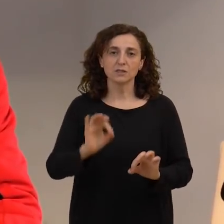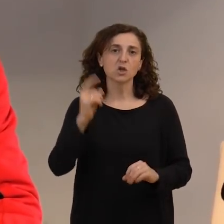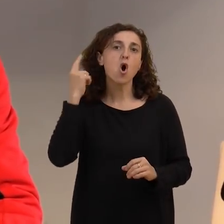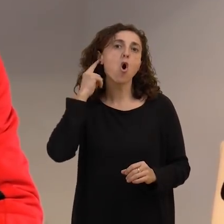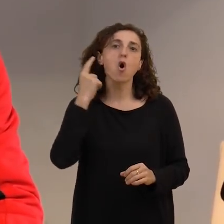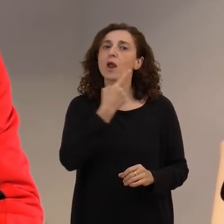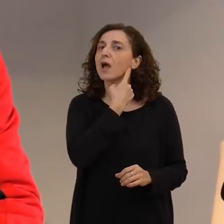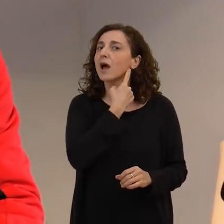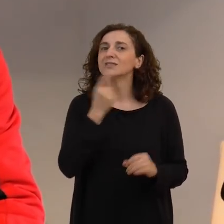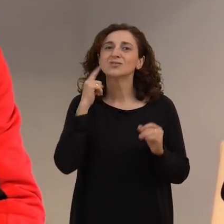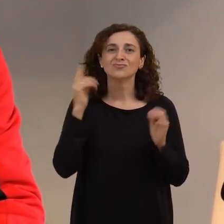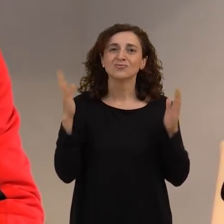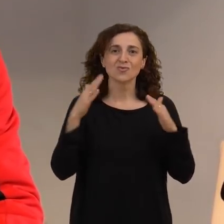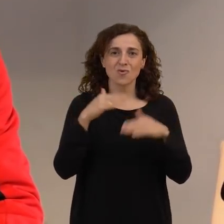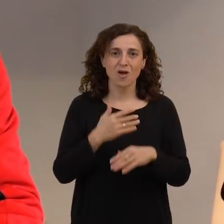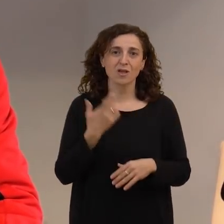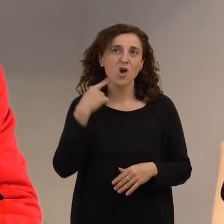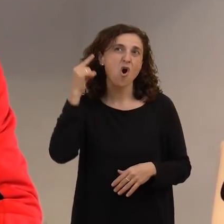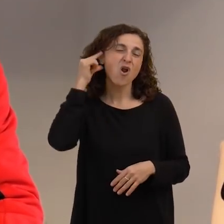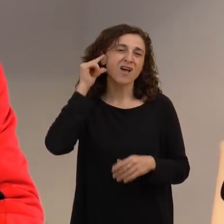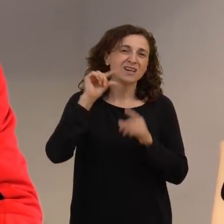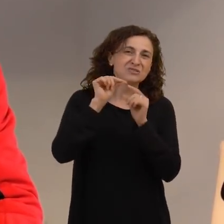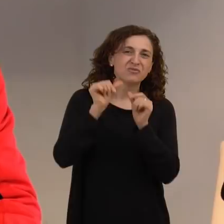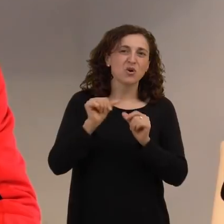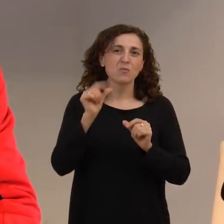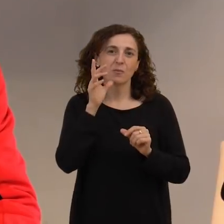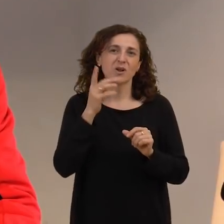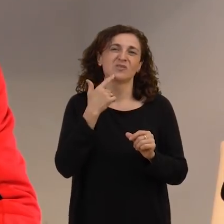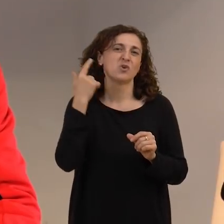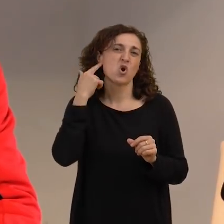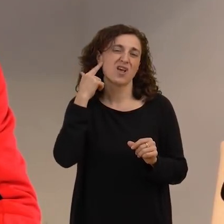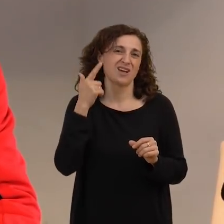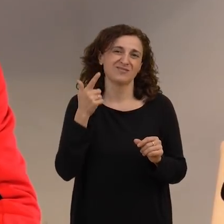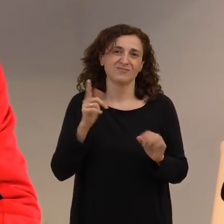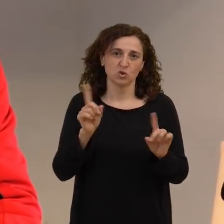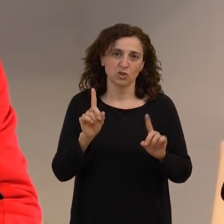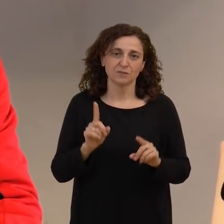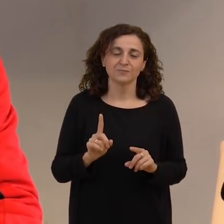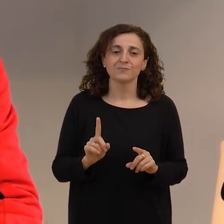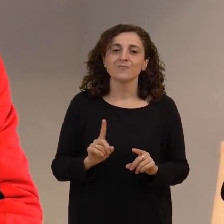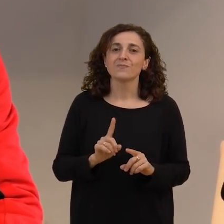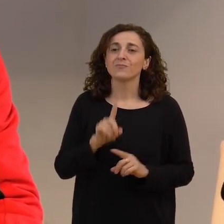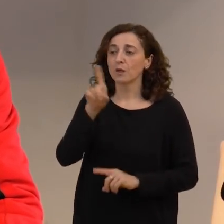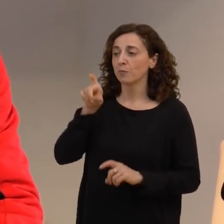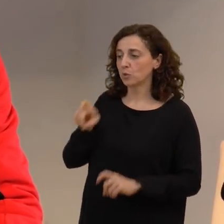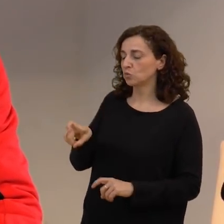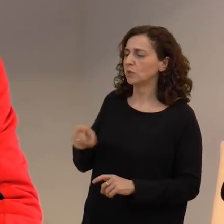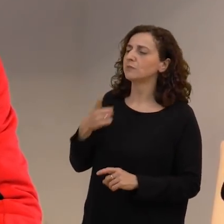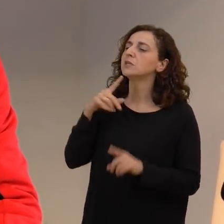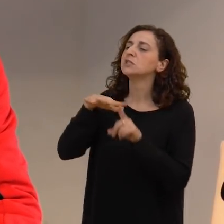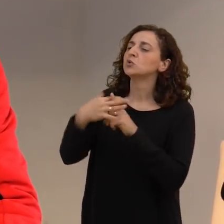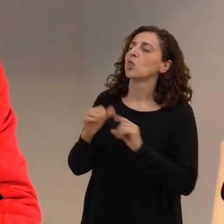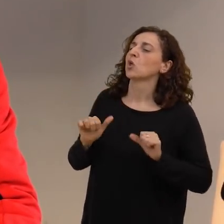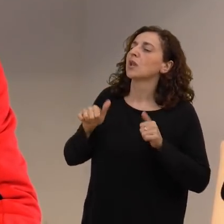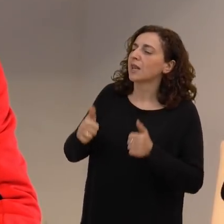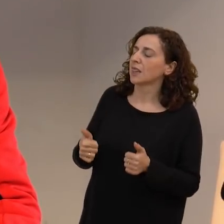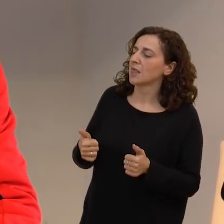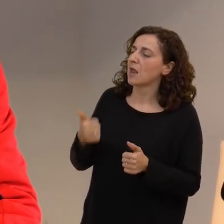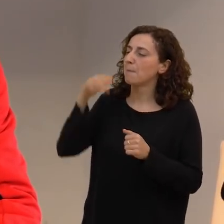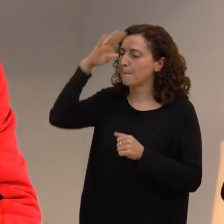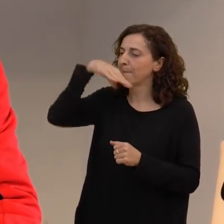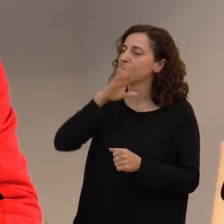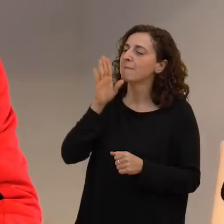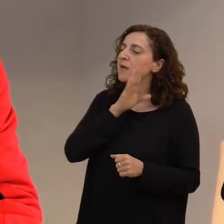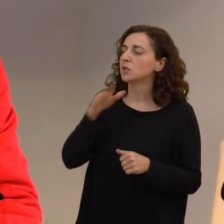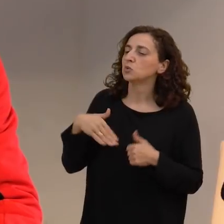o tiene orejas pero no tiene orejas. ¿Cuál es esa situación inicial, sobre todo